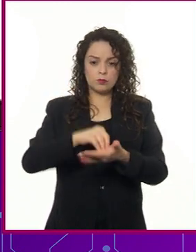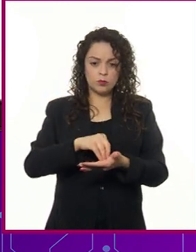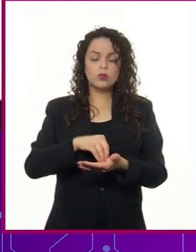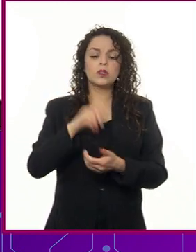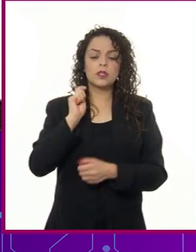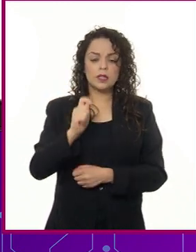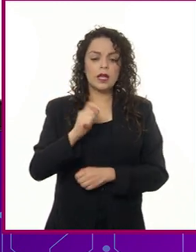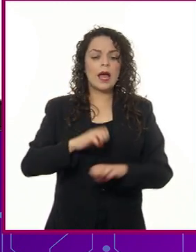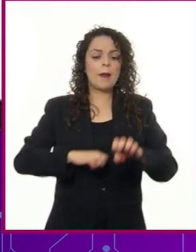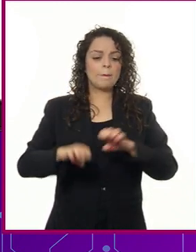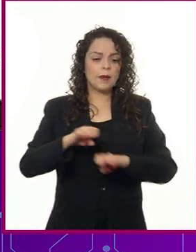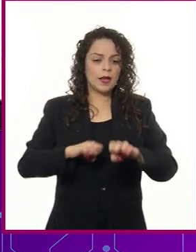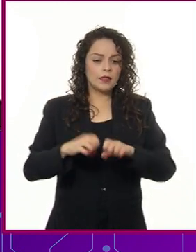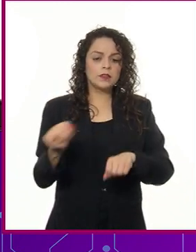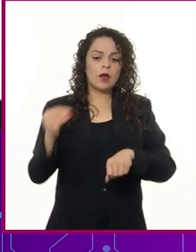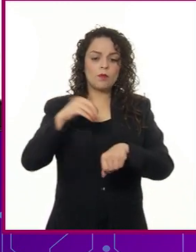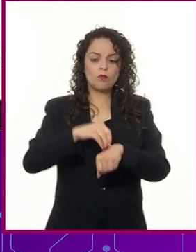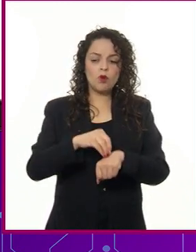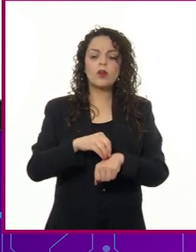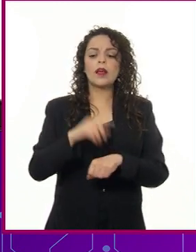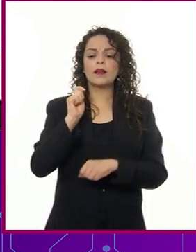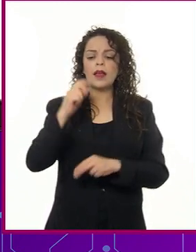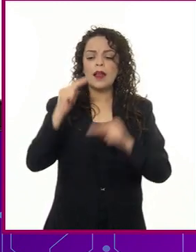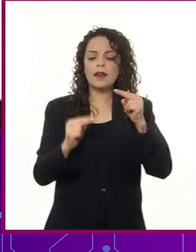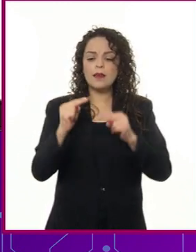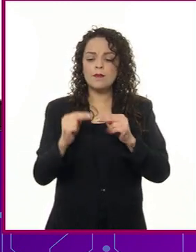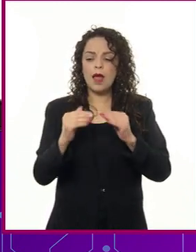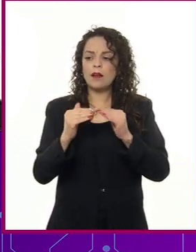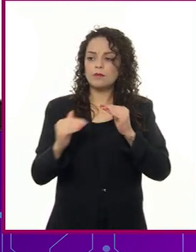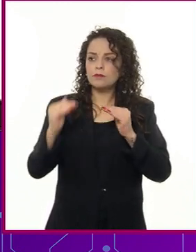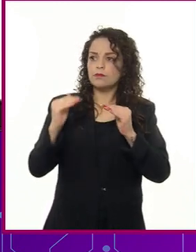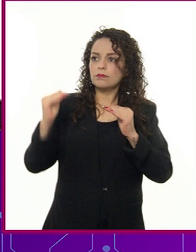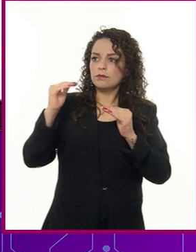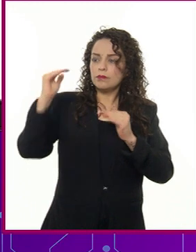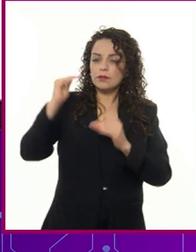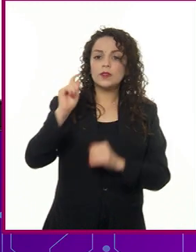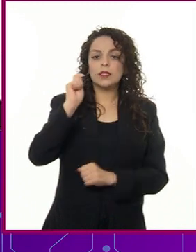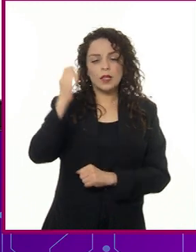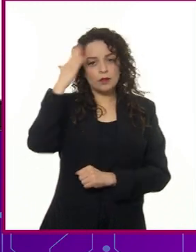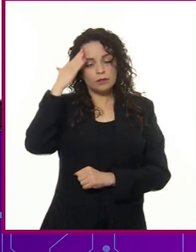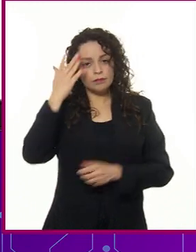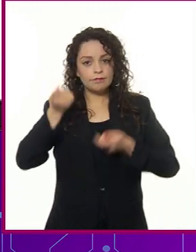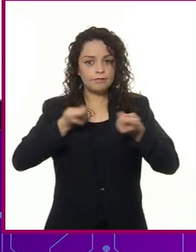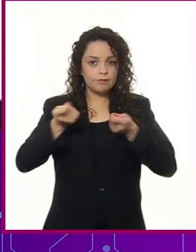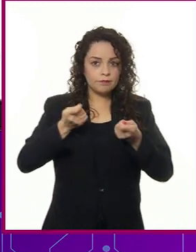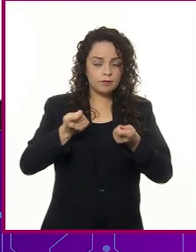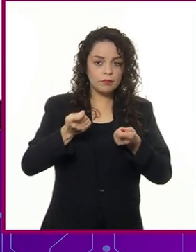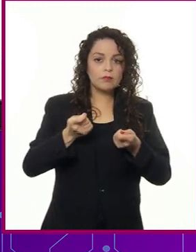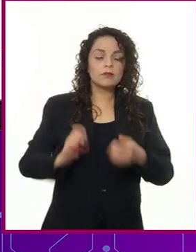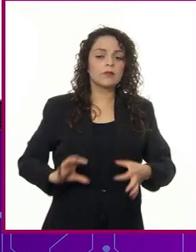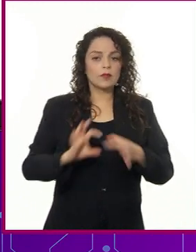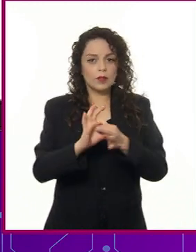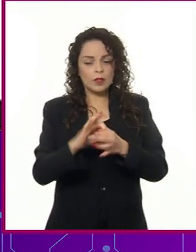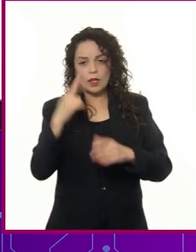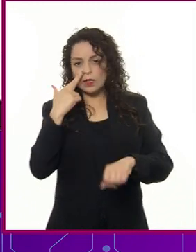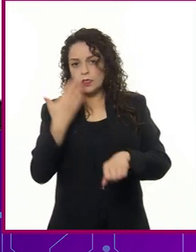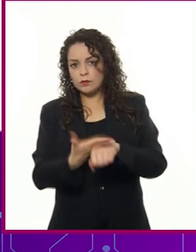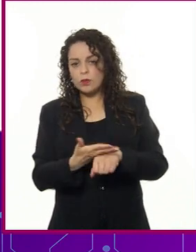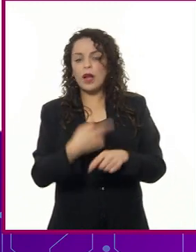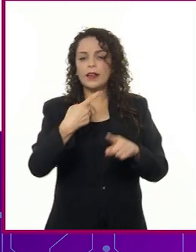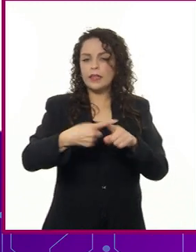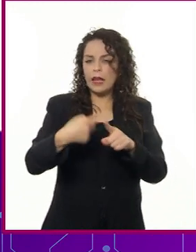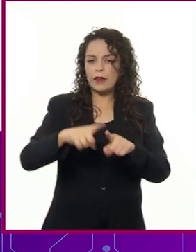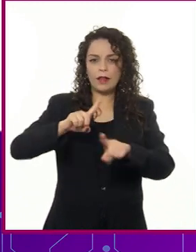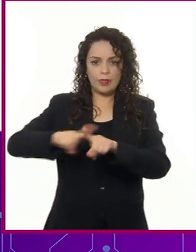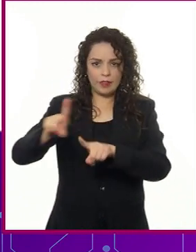se establecen los puestos de la empresa y se indican las líneas de mando, las relaciones de trabajo y sus responsables.